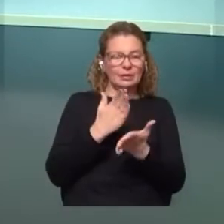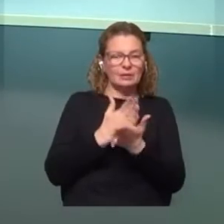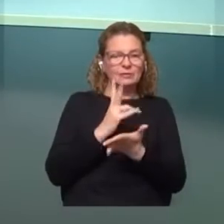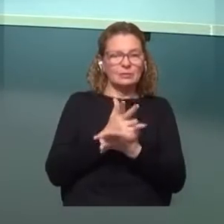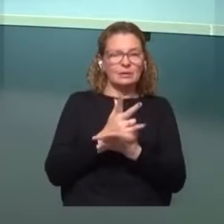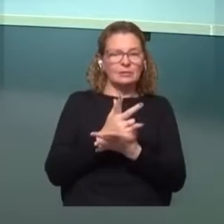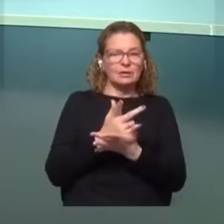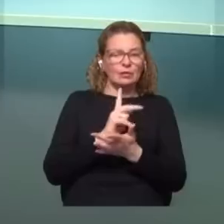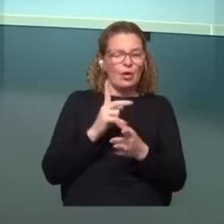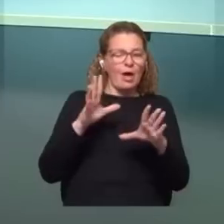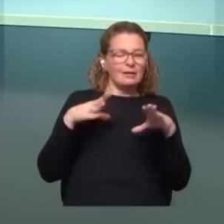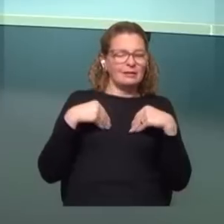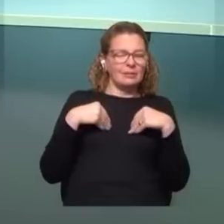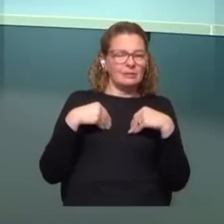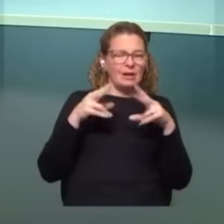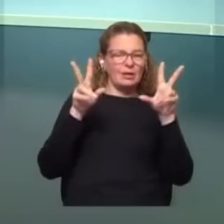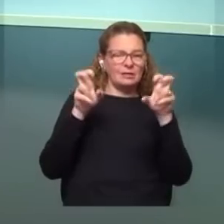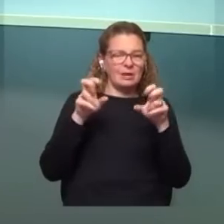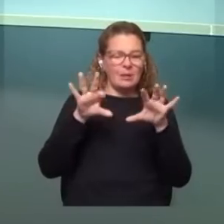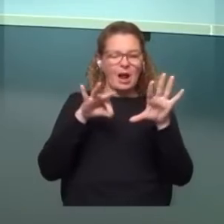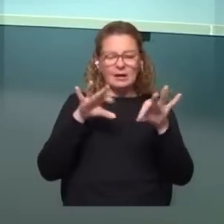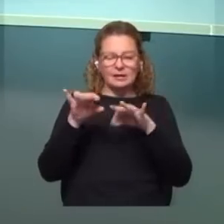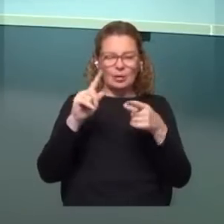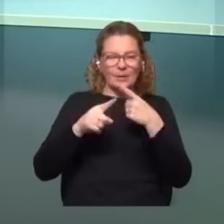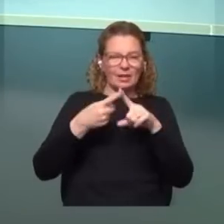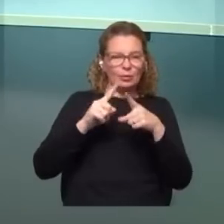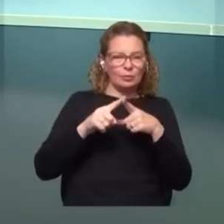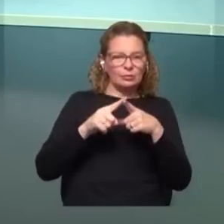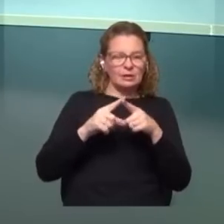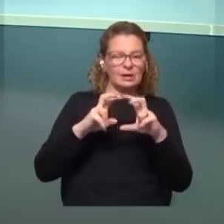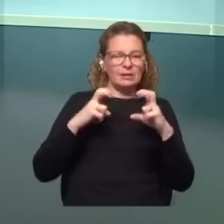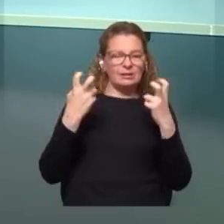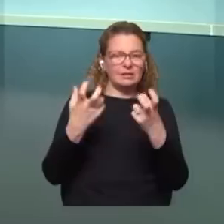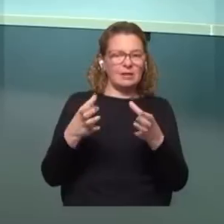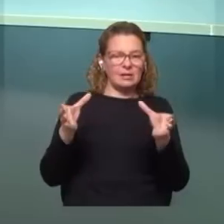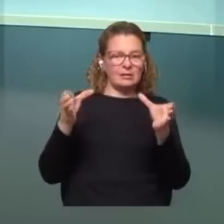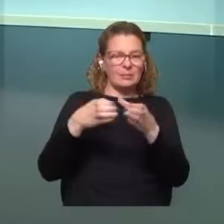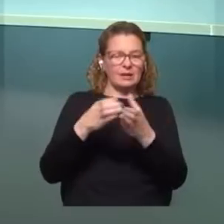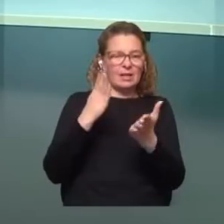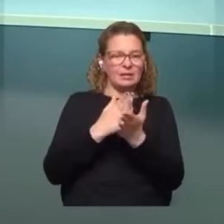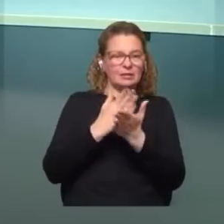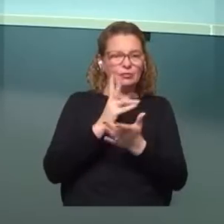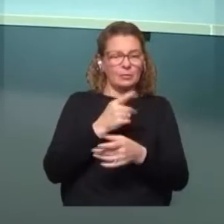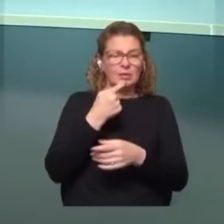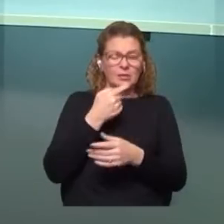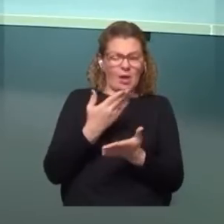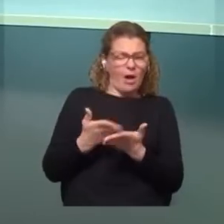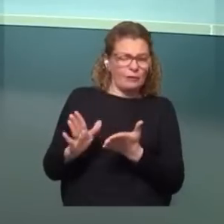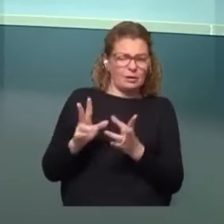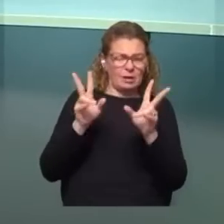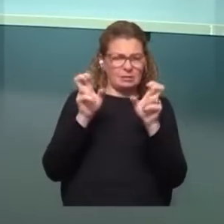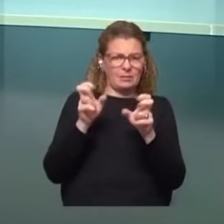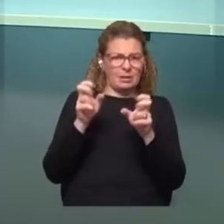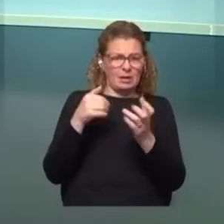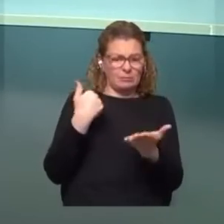por su disconformidad con los temas elegidos para discutir en la Asamblea Nacional de Derechos Humanos dicen que quedaron afuera temas